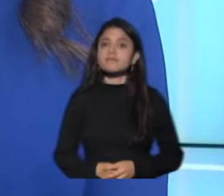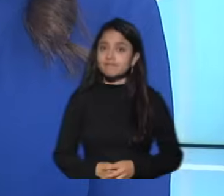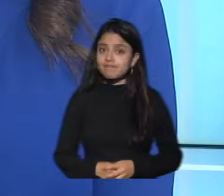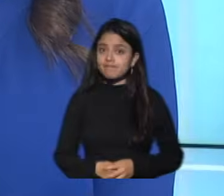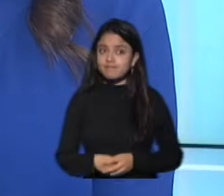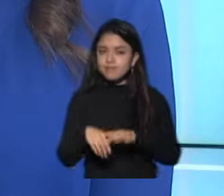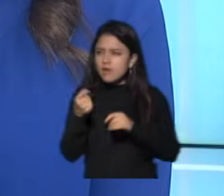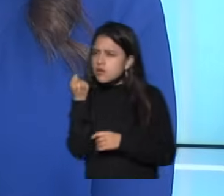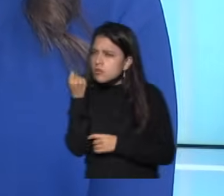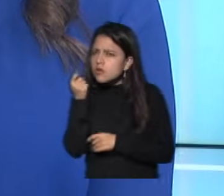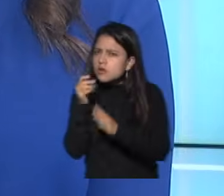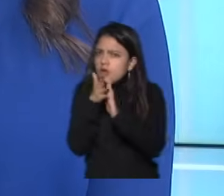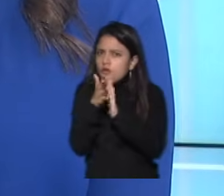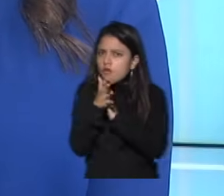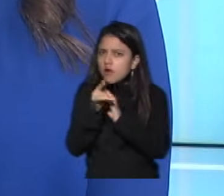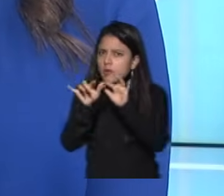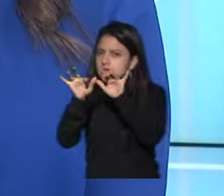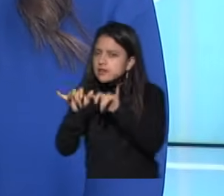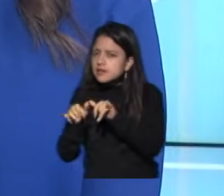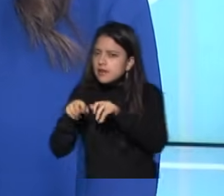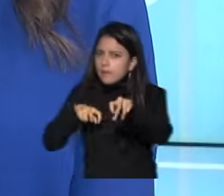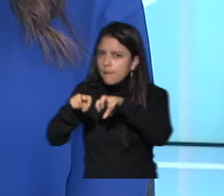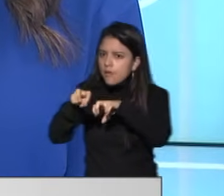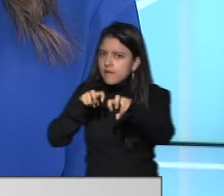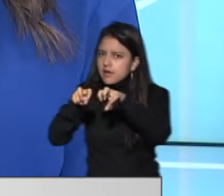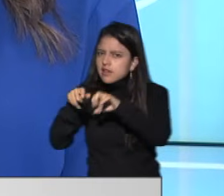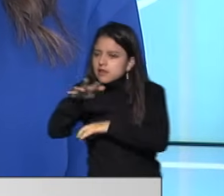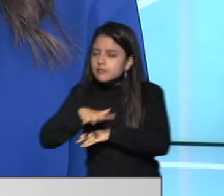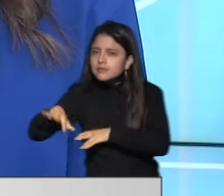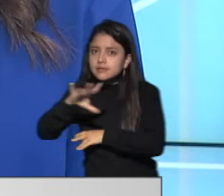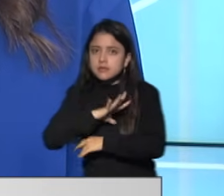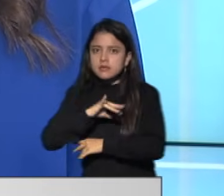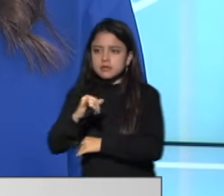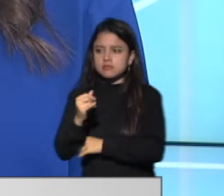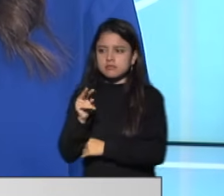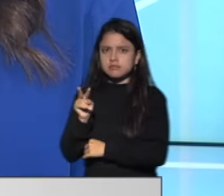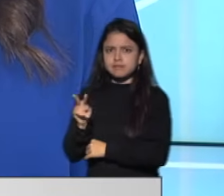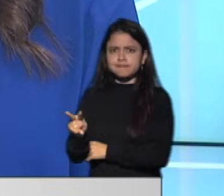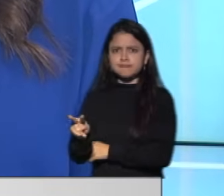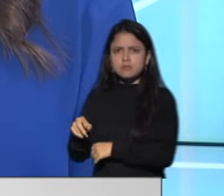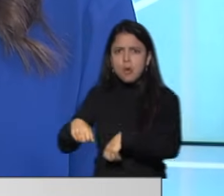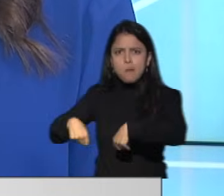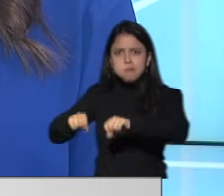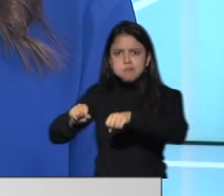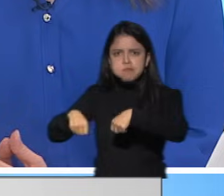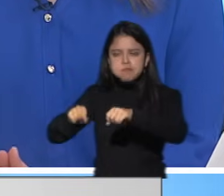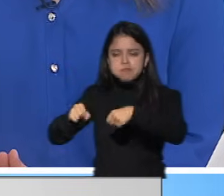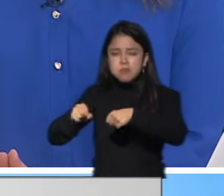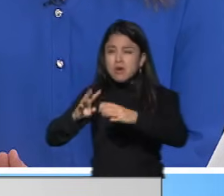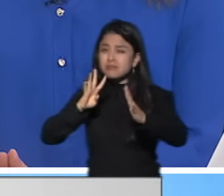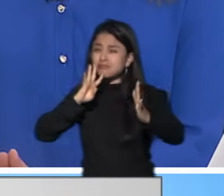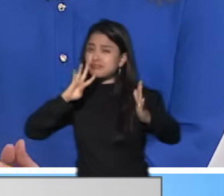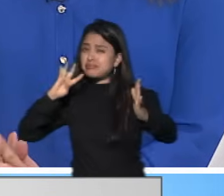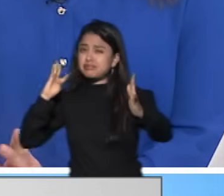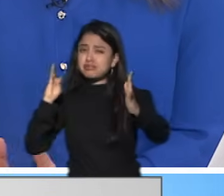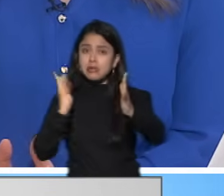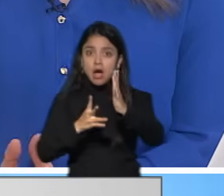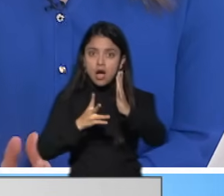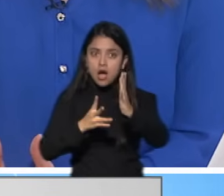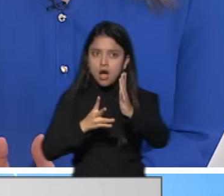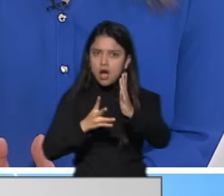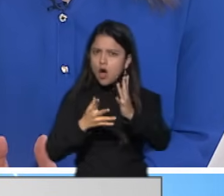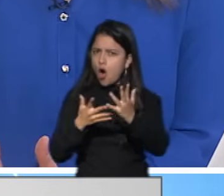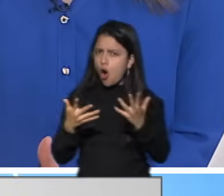En el más reciente informe de la Secretaría de Movilidad de Cali se evidencia que los motociclistas continúan siendo los actores viales que